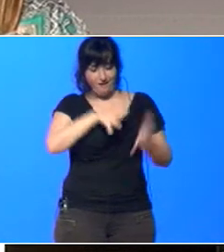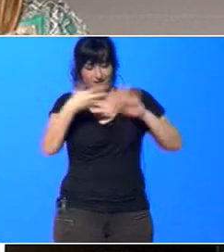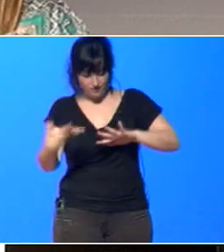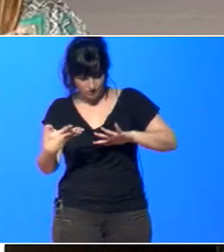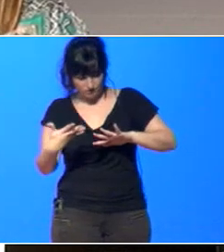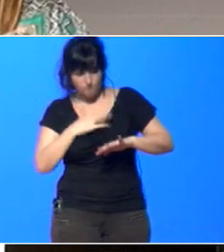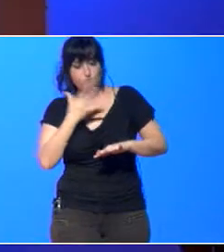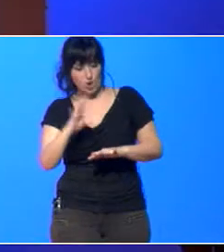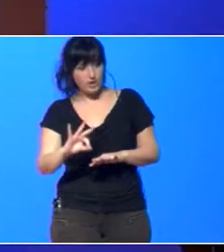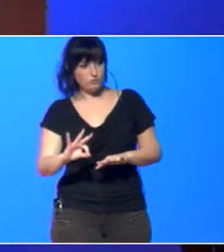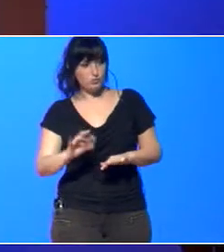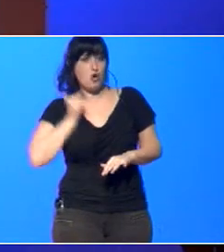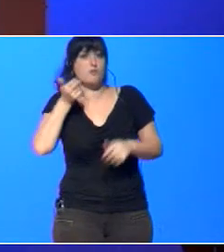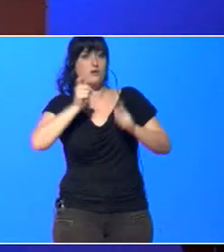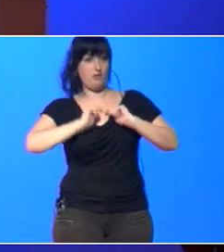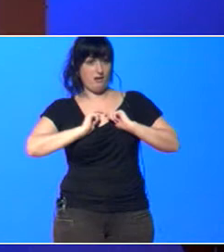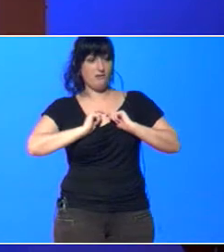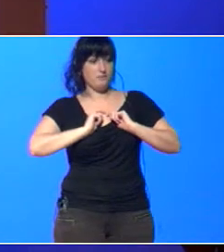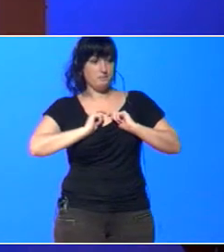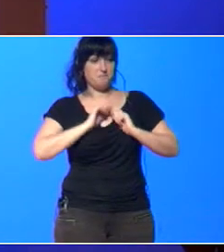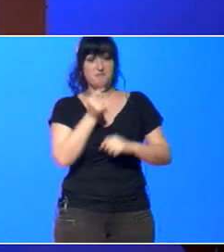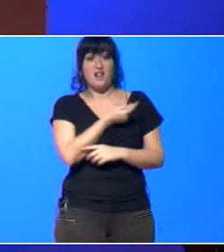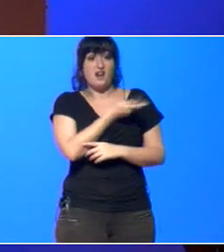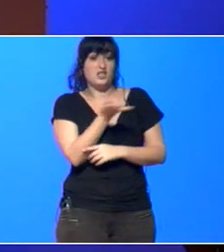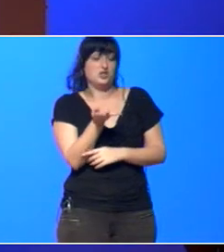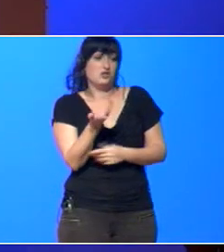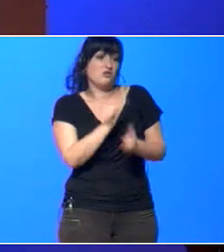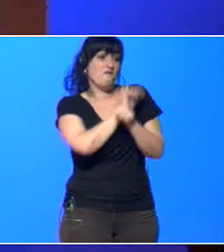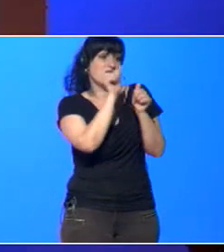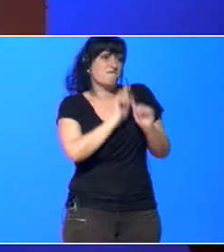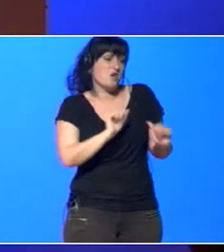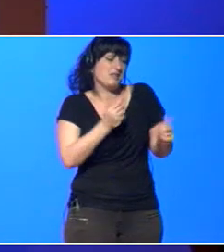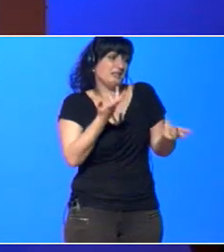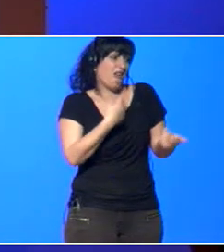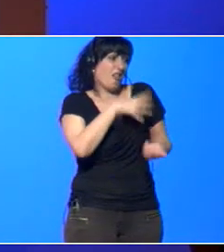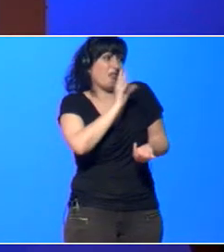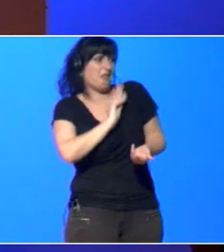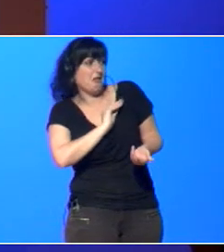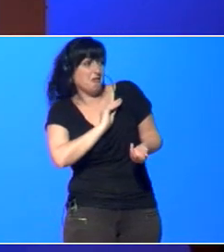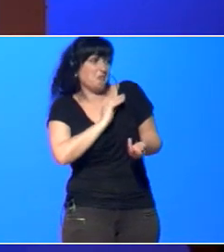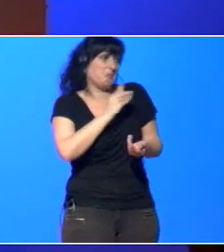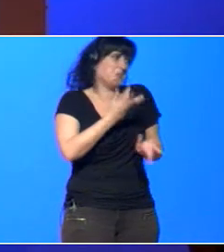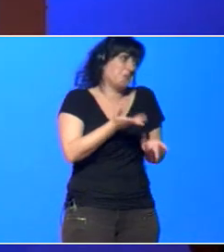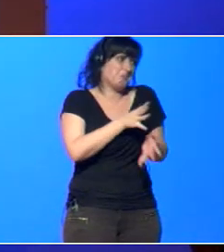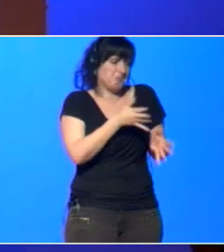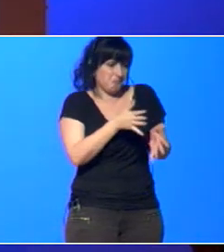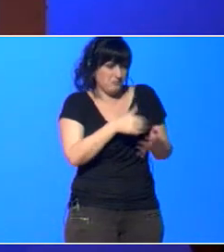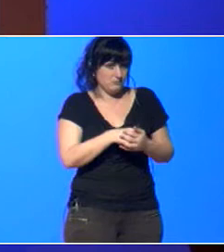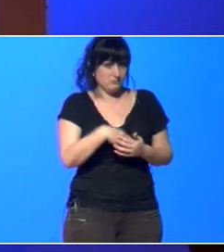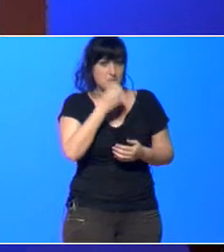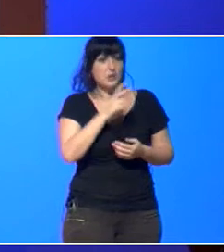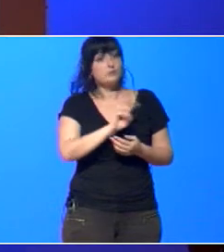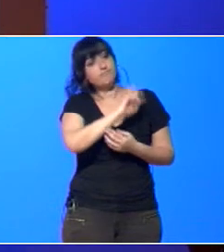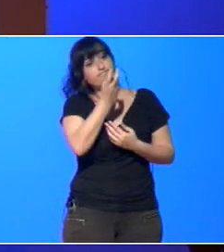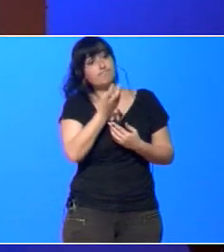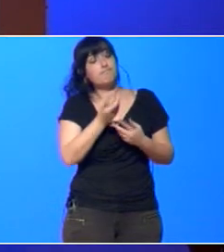posibles en la historia. Todo lo demás son maneras de no entendernos. Bueno, hay otro elemento que en el decreto no está muy claro,